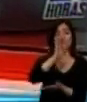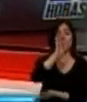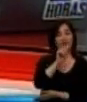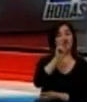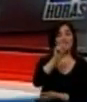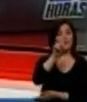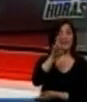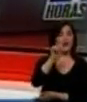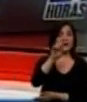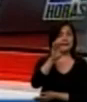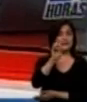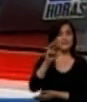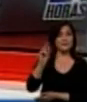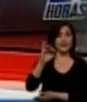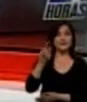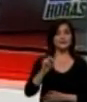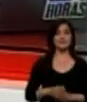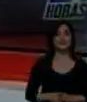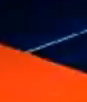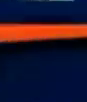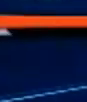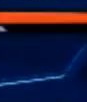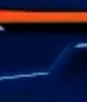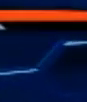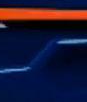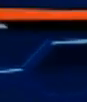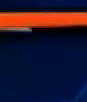del IES. Jorge Loaiza informa.